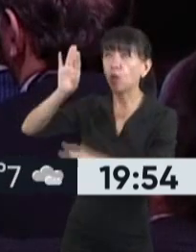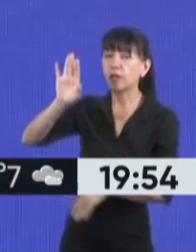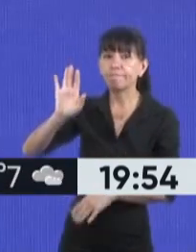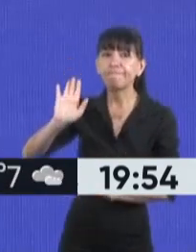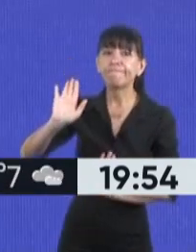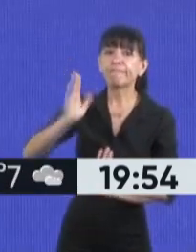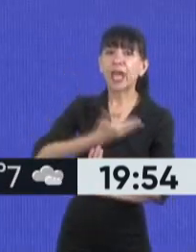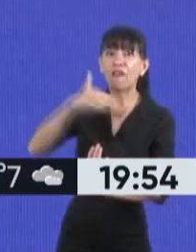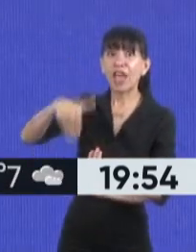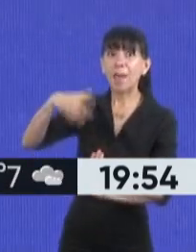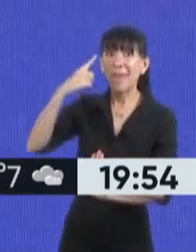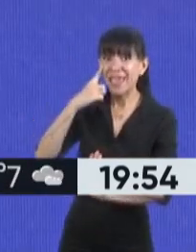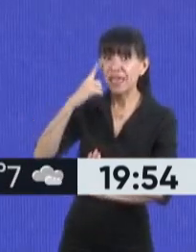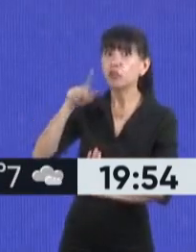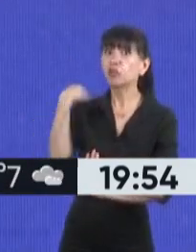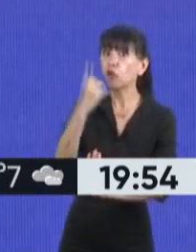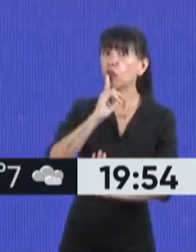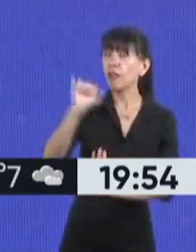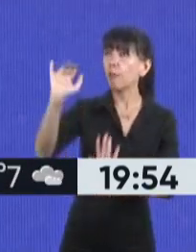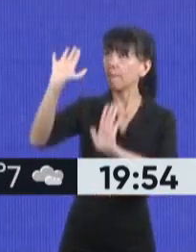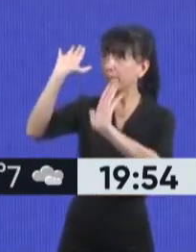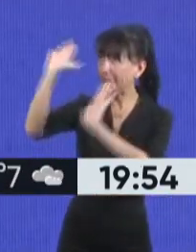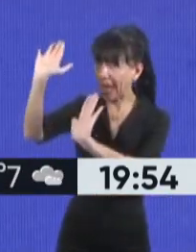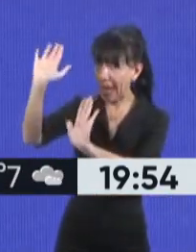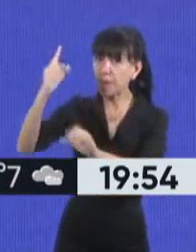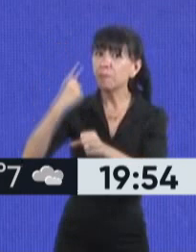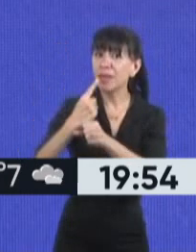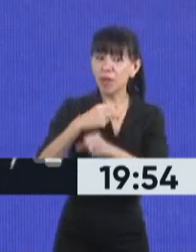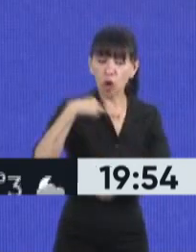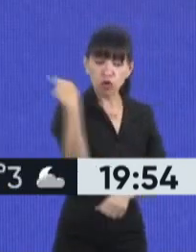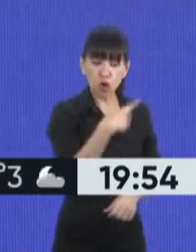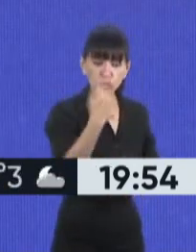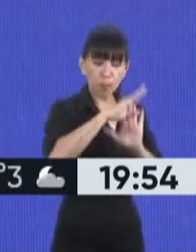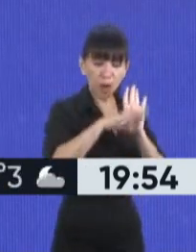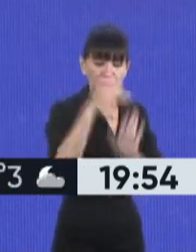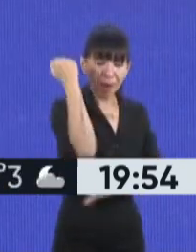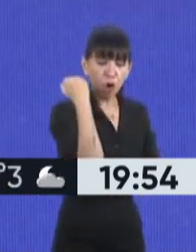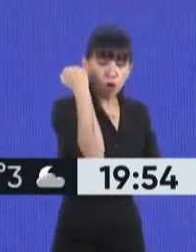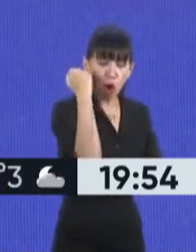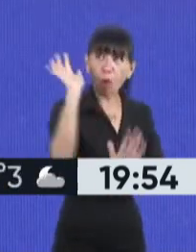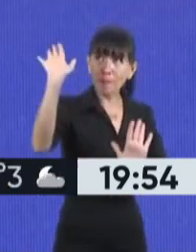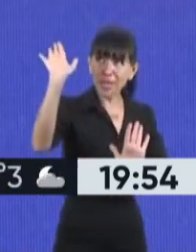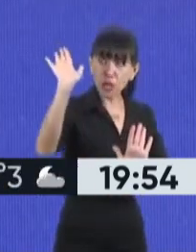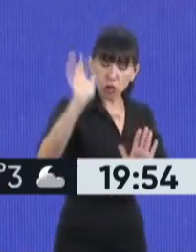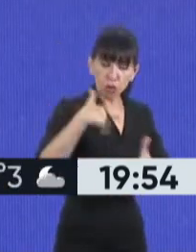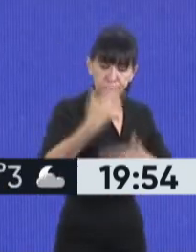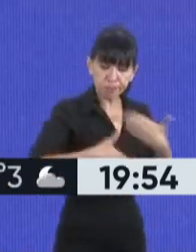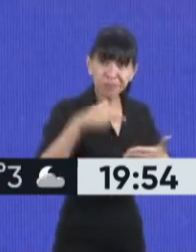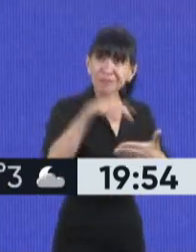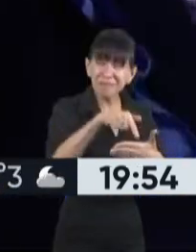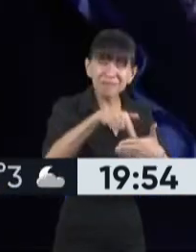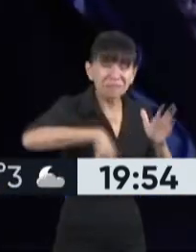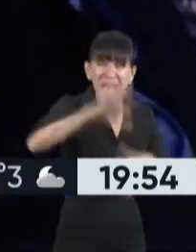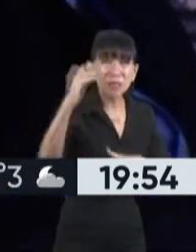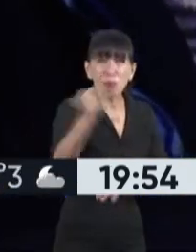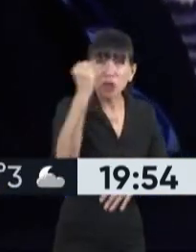nuestro programa económico y nuestro programa económico tenía un motor central que era precisamente la obra